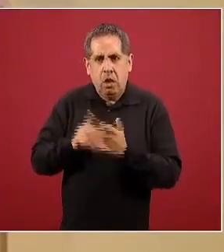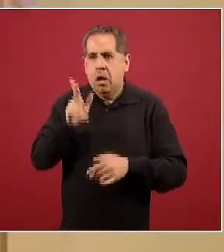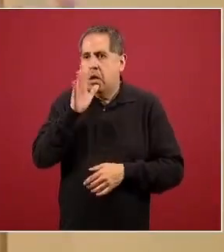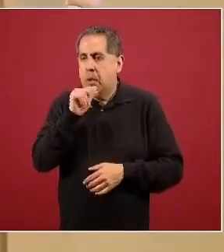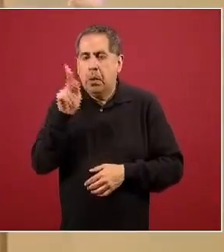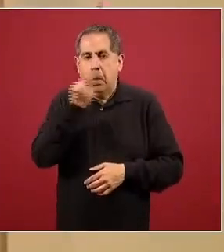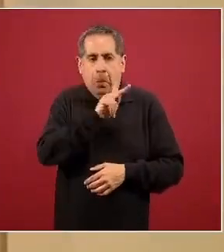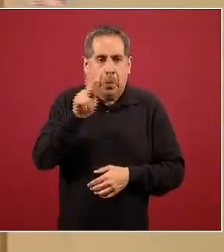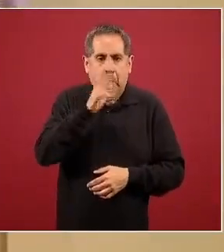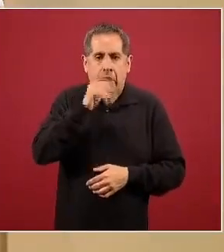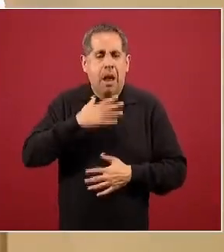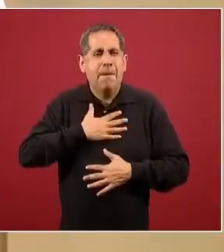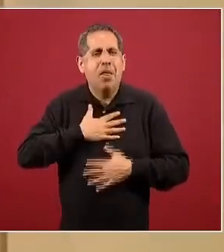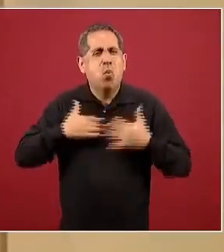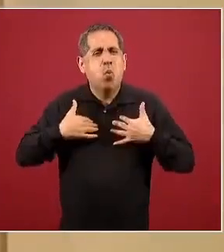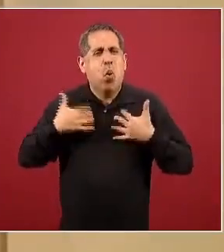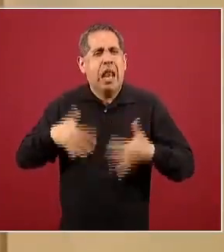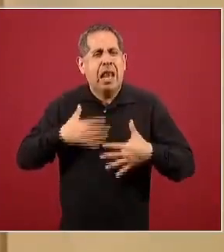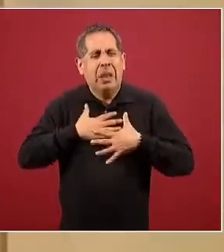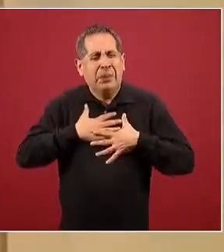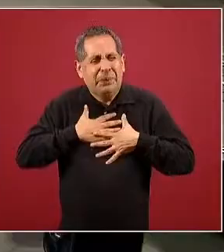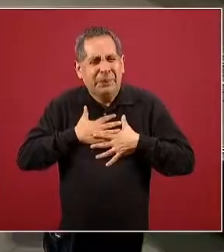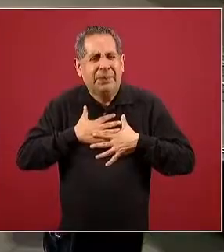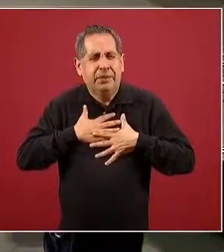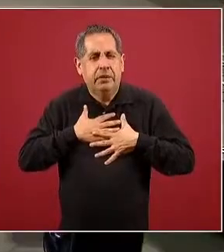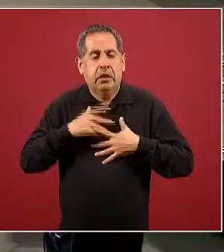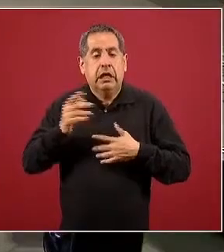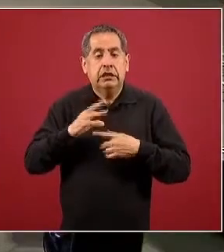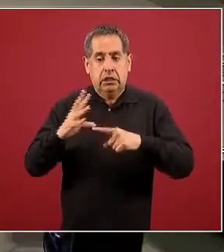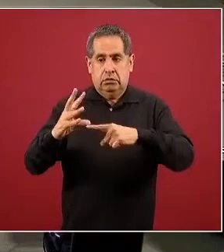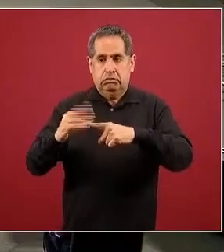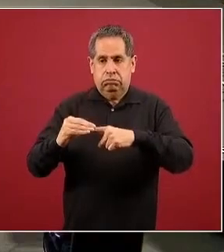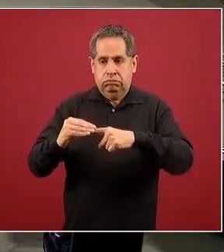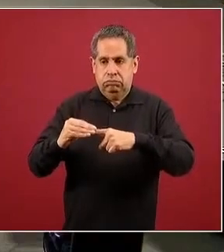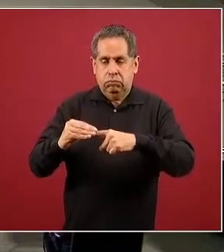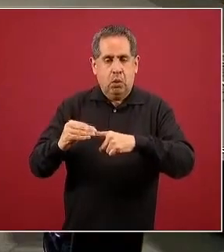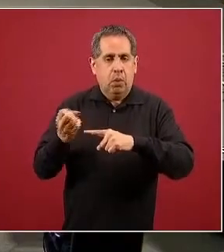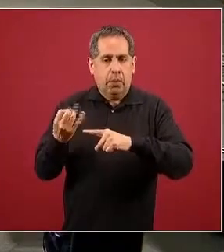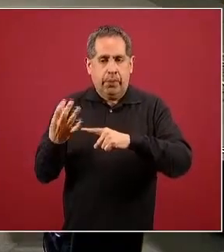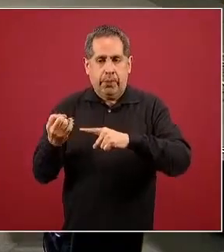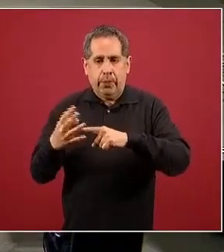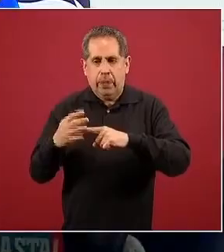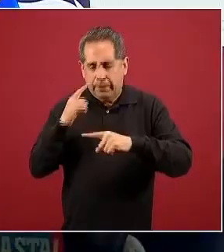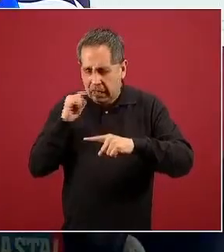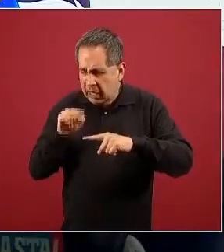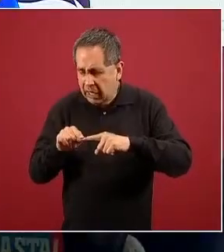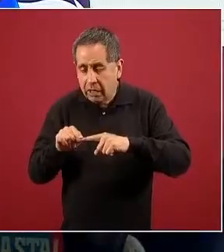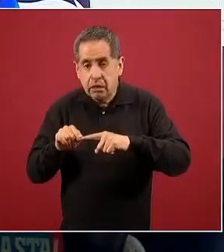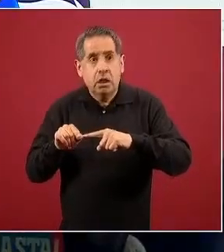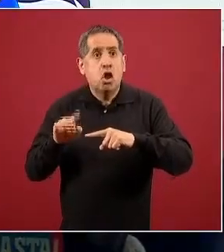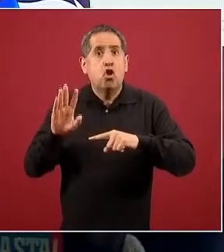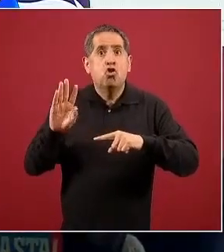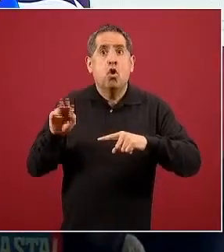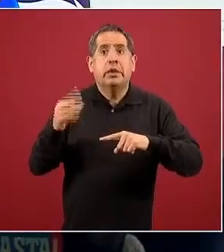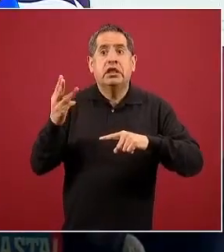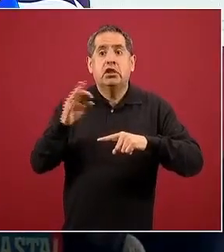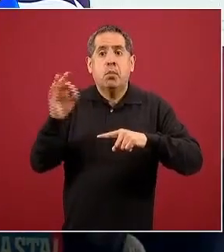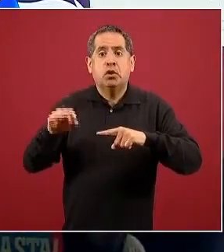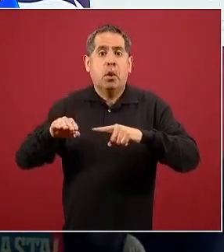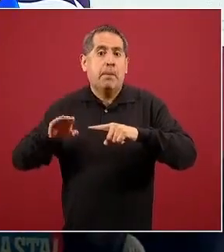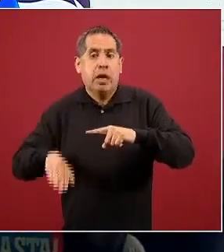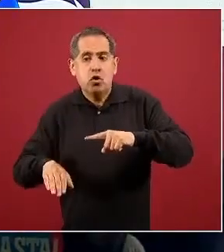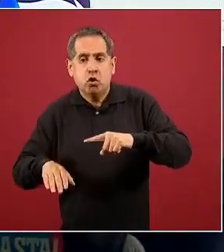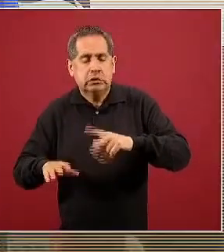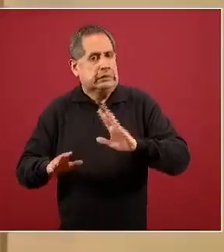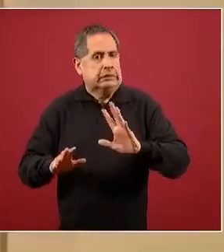de aire, dolor en el pecho, si tienen oxímetro de pulso, una saturación por debajo del